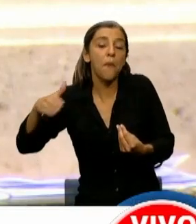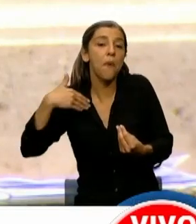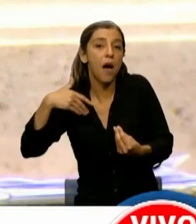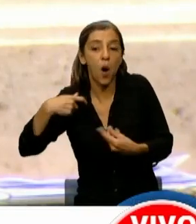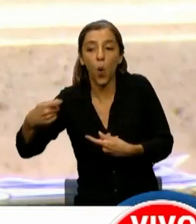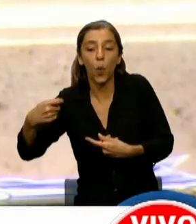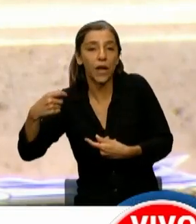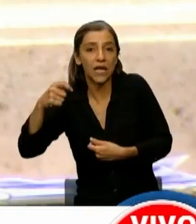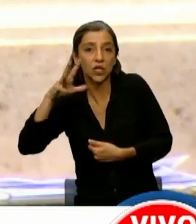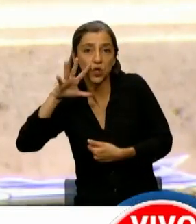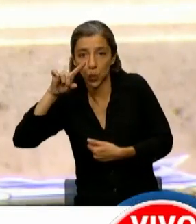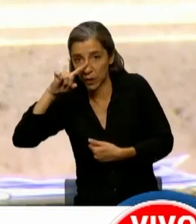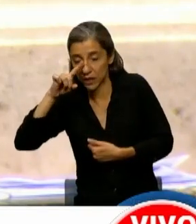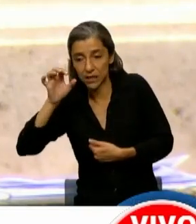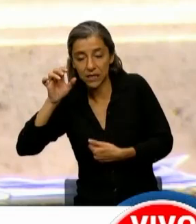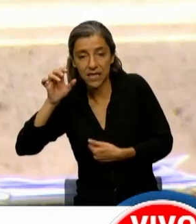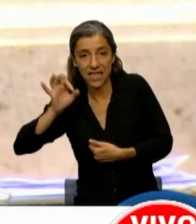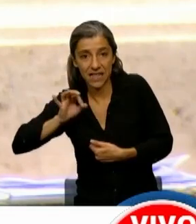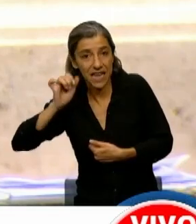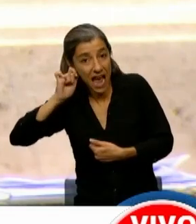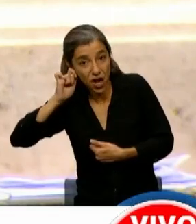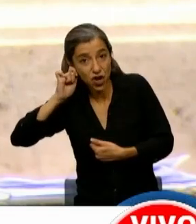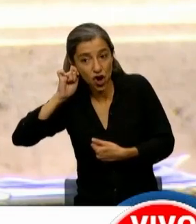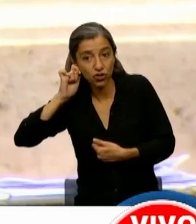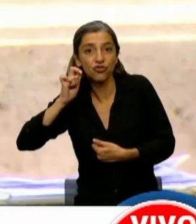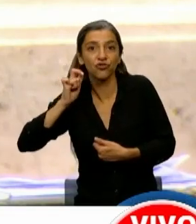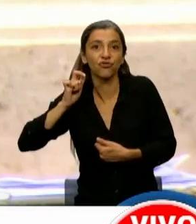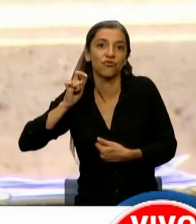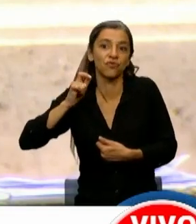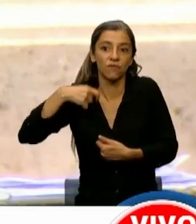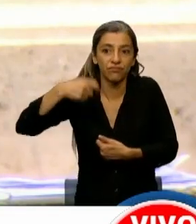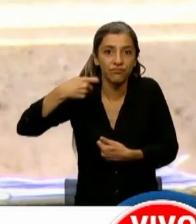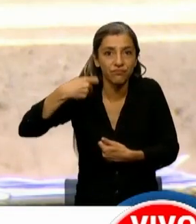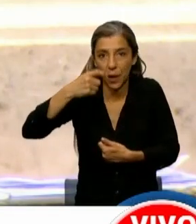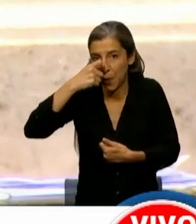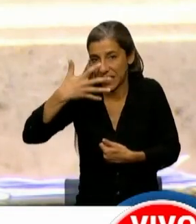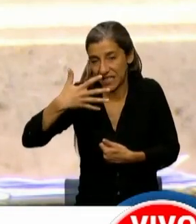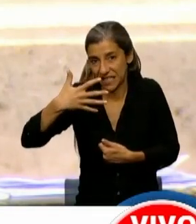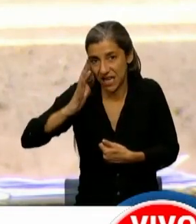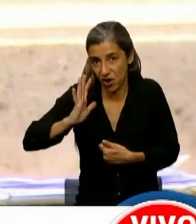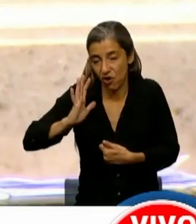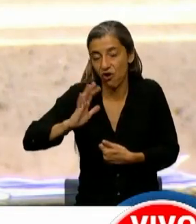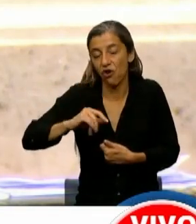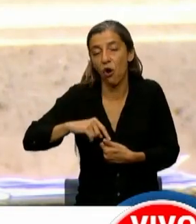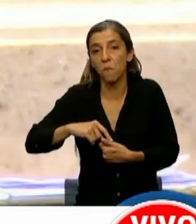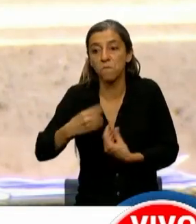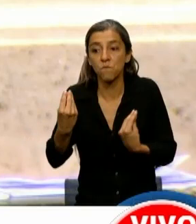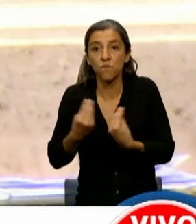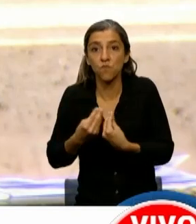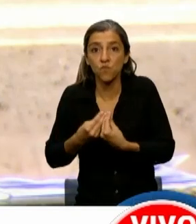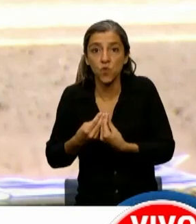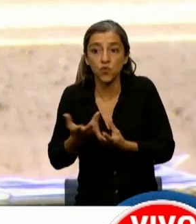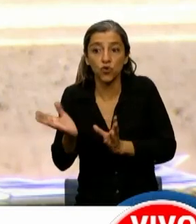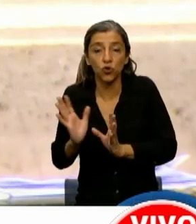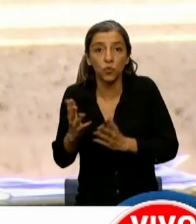años y 25 años de aporte. Muchos de ellos que hoy están acá, tal vez tendría que estar